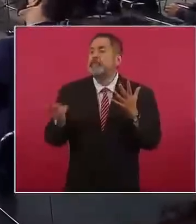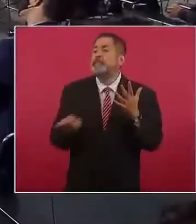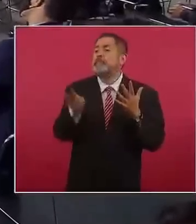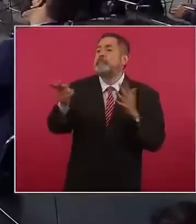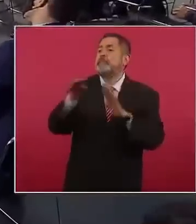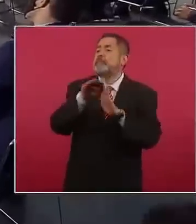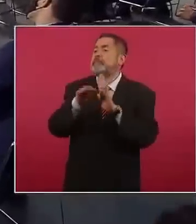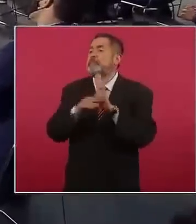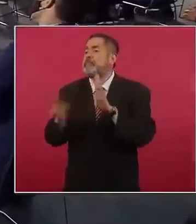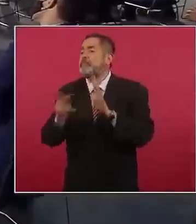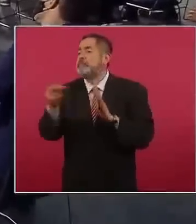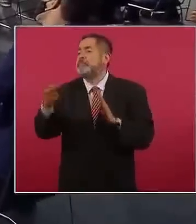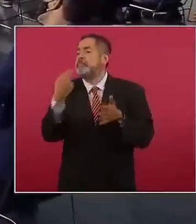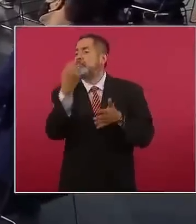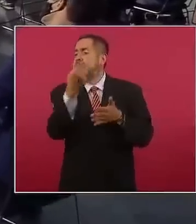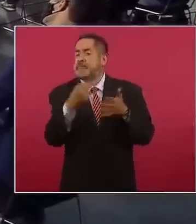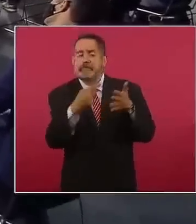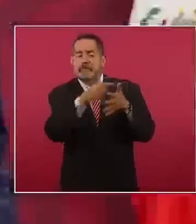encuesta